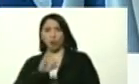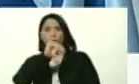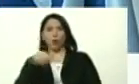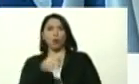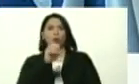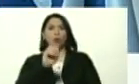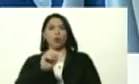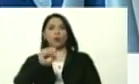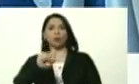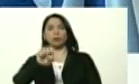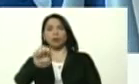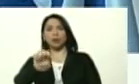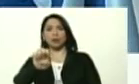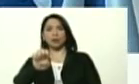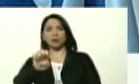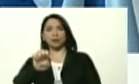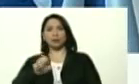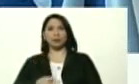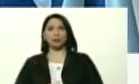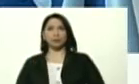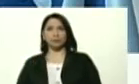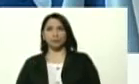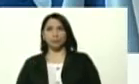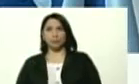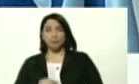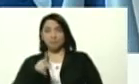Tomás Pinto Marrero,